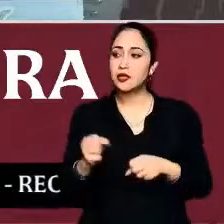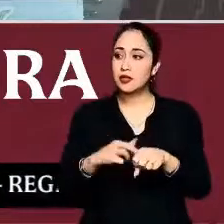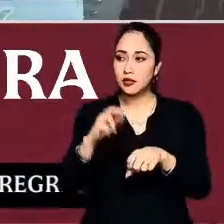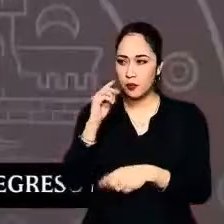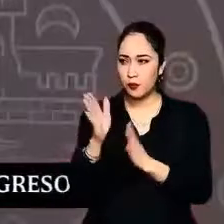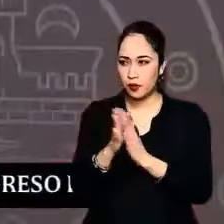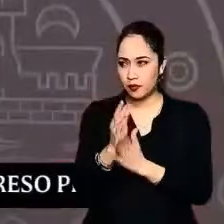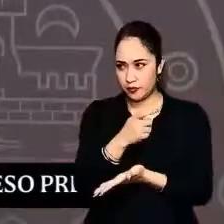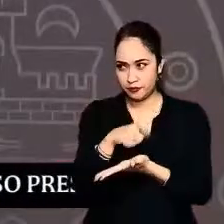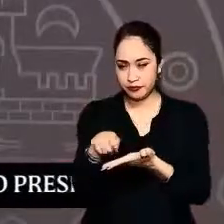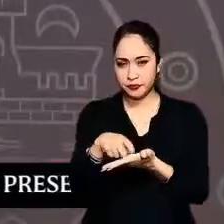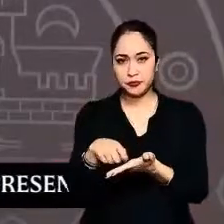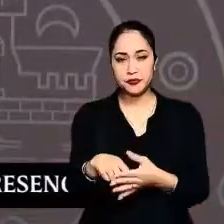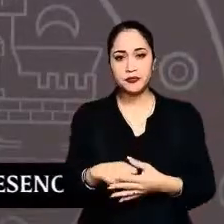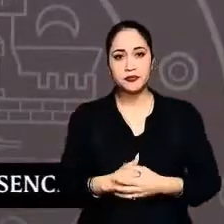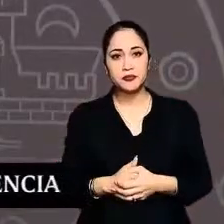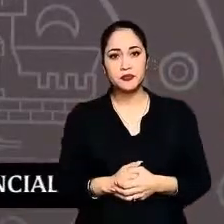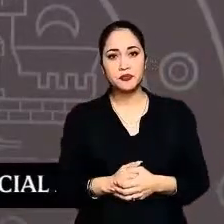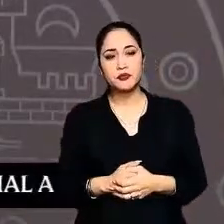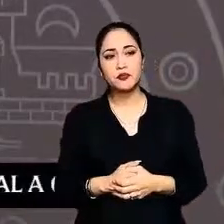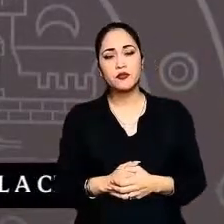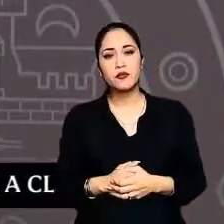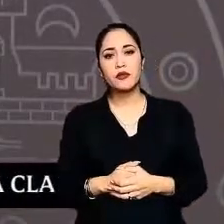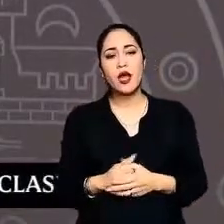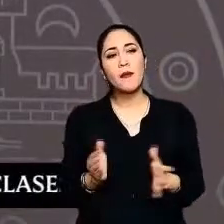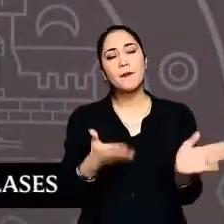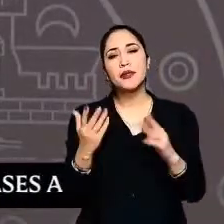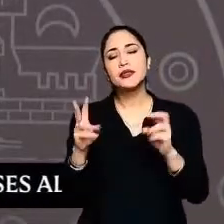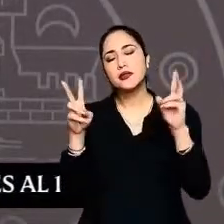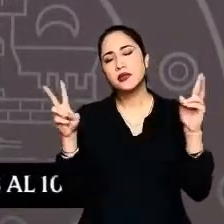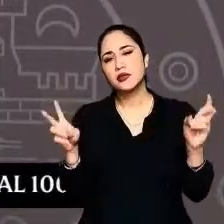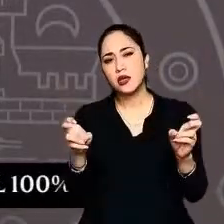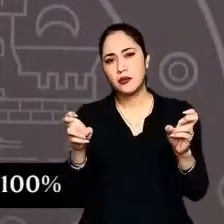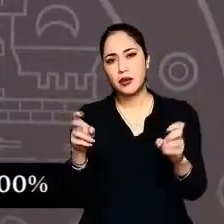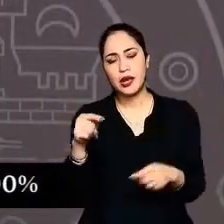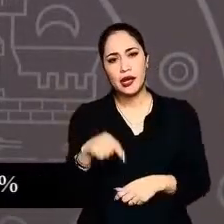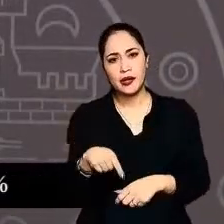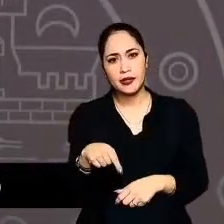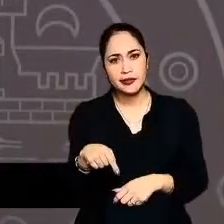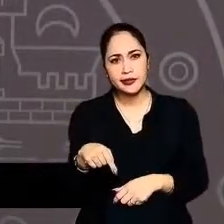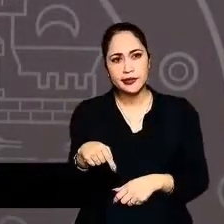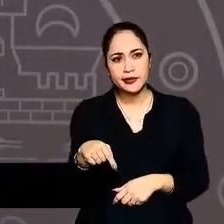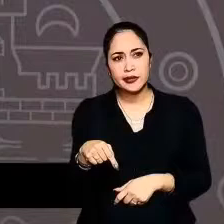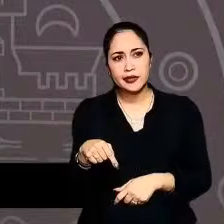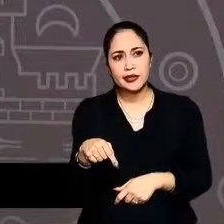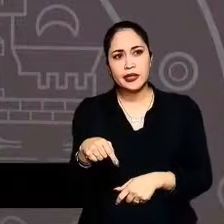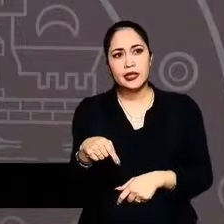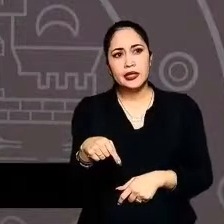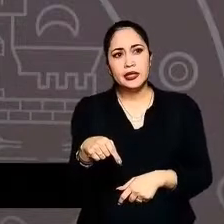El otro tema, el distintivo nuestro. Bueno, en primer lugar, ¿qué vamos a incorporar?